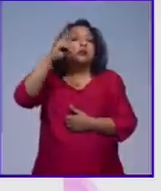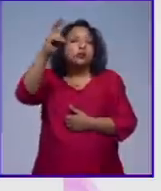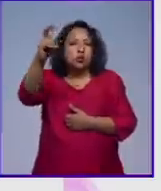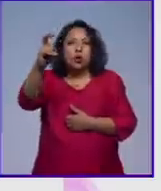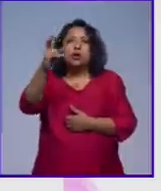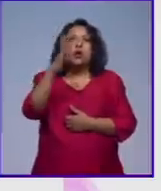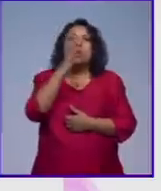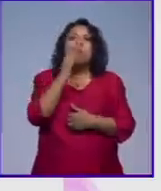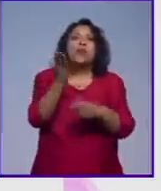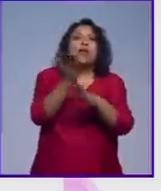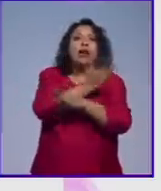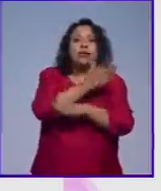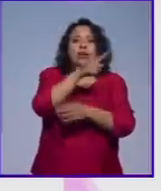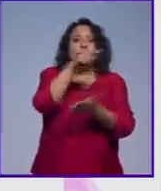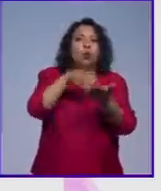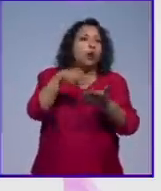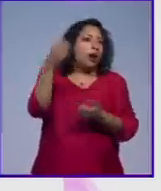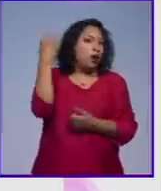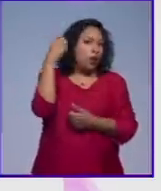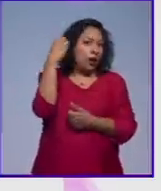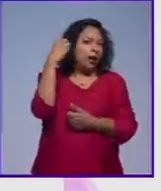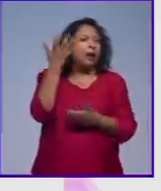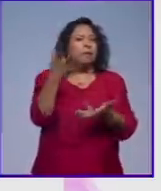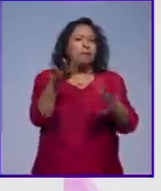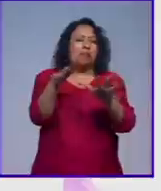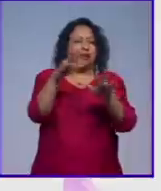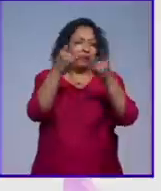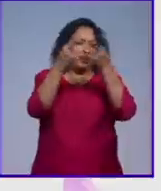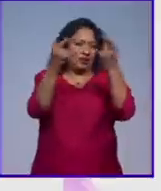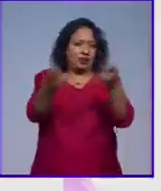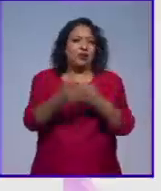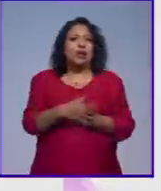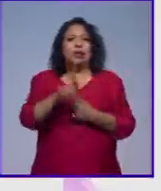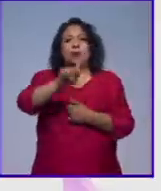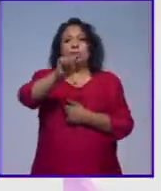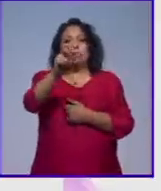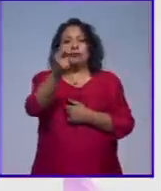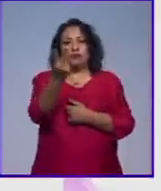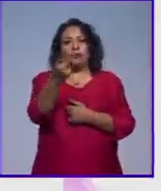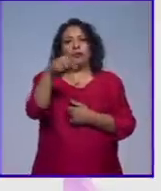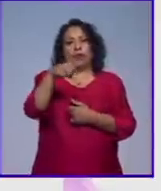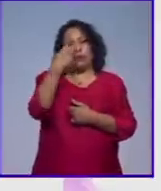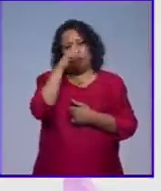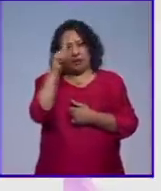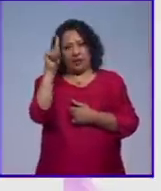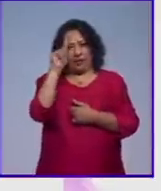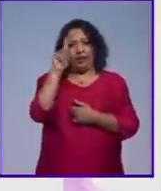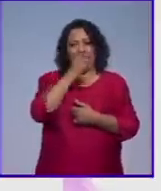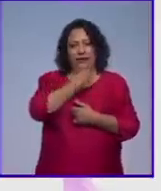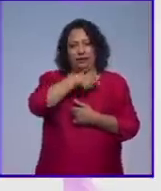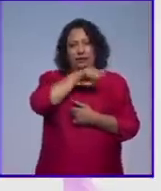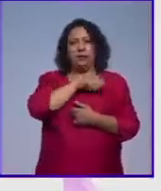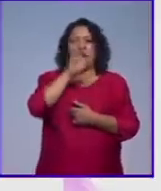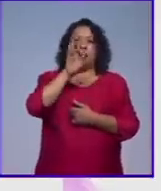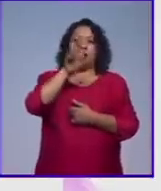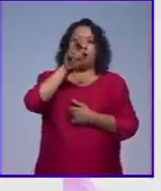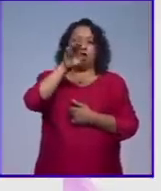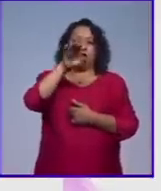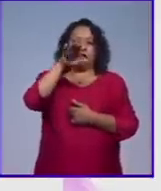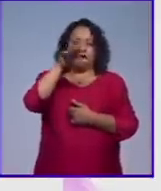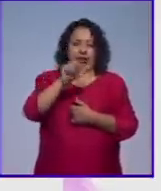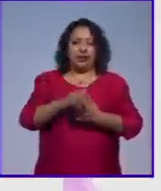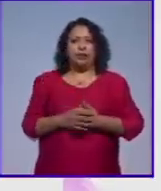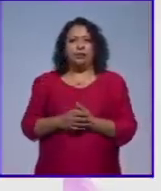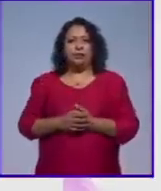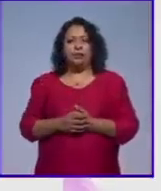clones no pude conseguir hacer en Oaxaca. Entonces, por ahí va la novela. Para Canal 22, desde Madrid, España, Francina Islas,